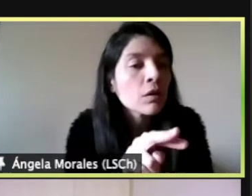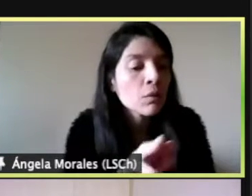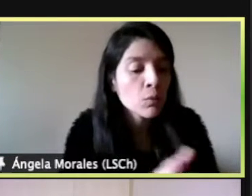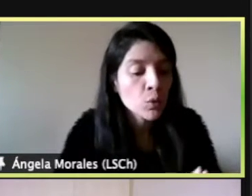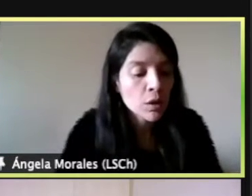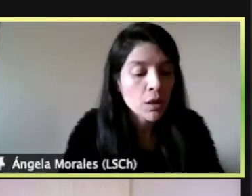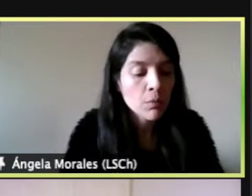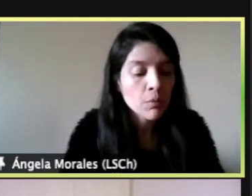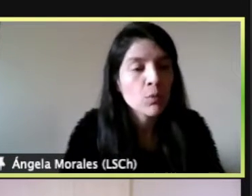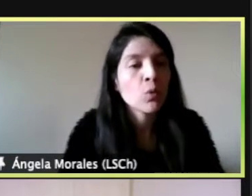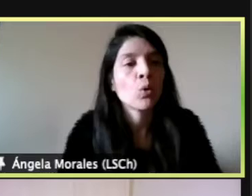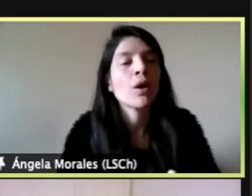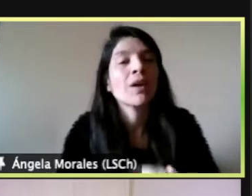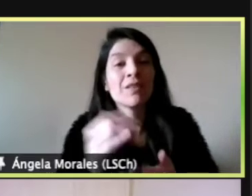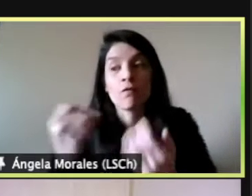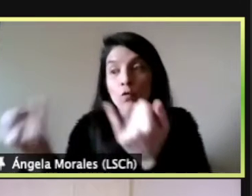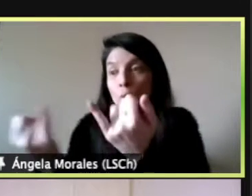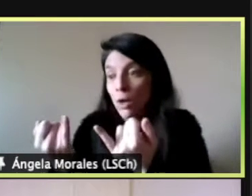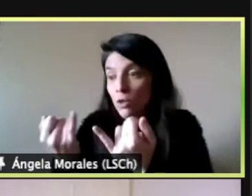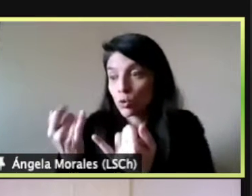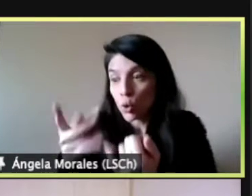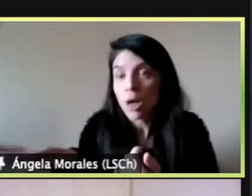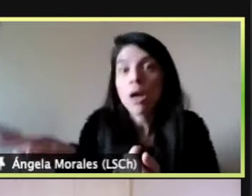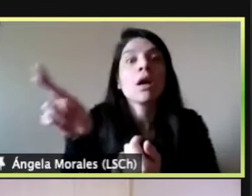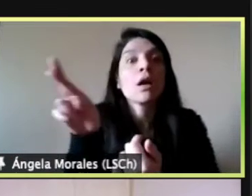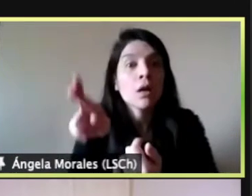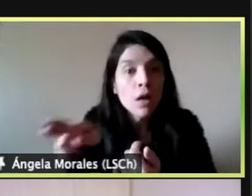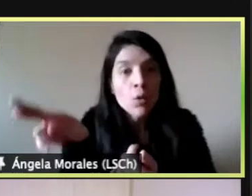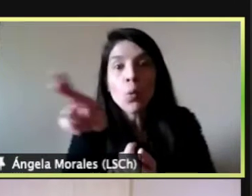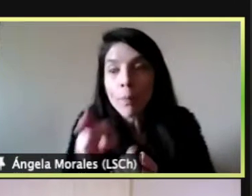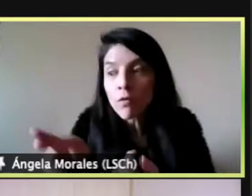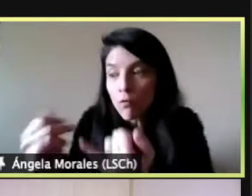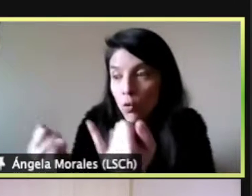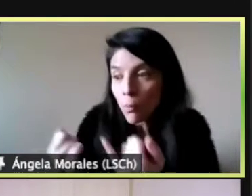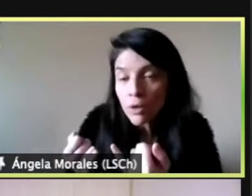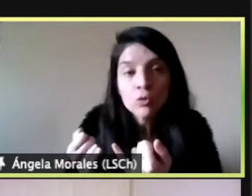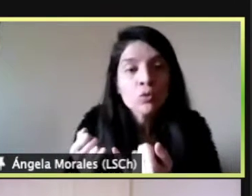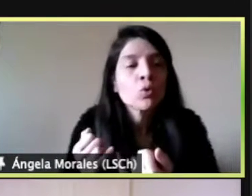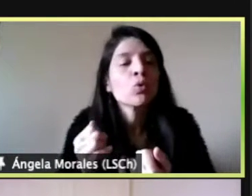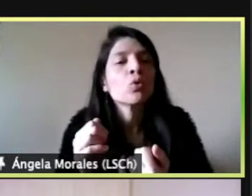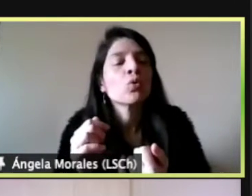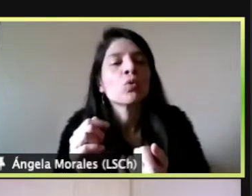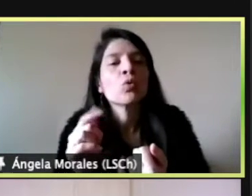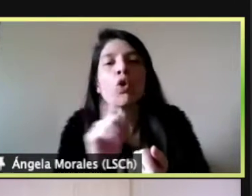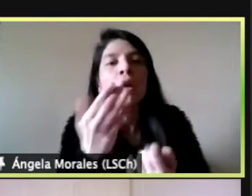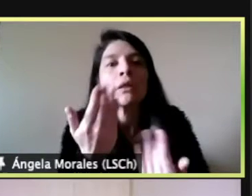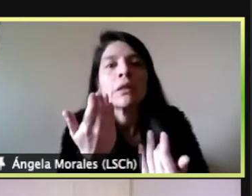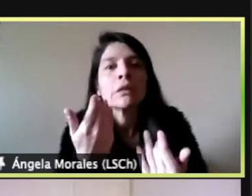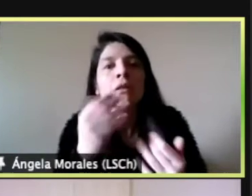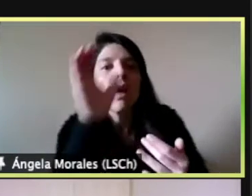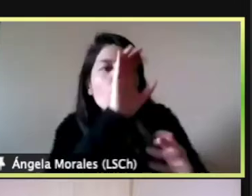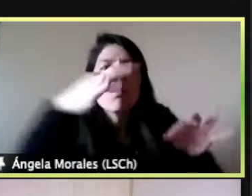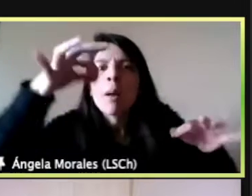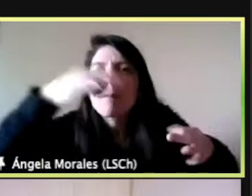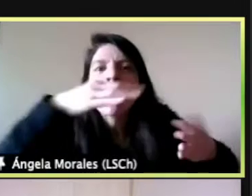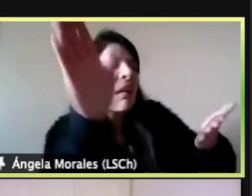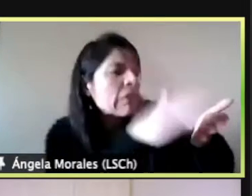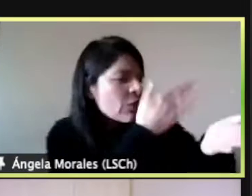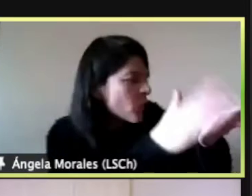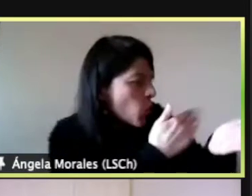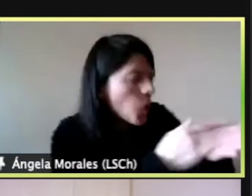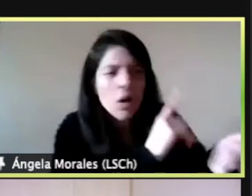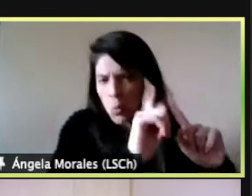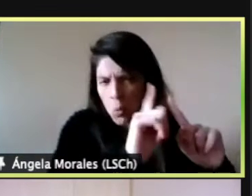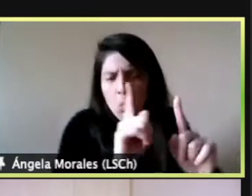esa información sin tener que ir a buscarla a mano. Entonces yo podría decir que acá voy a tener el root de la persona, voy a tener